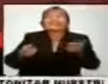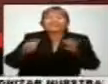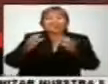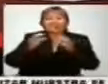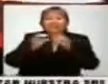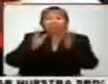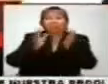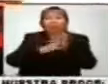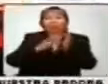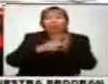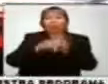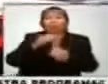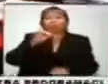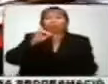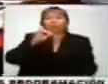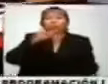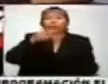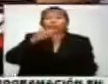Hilo?